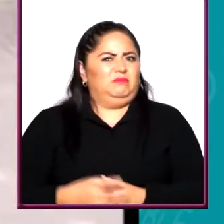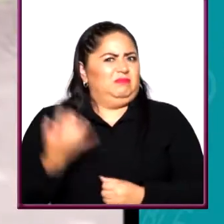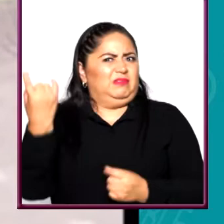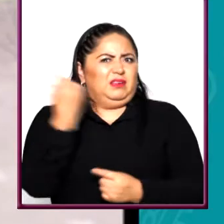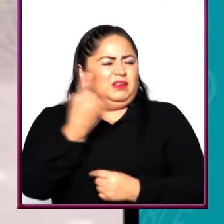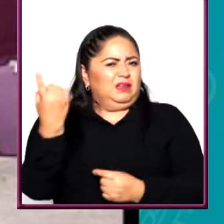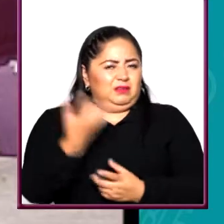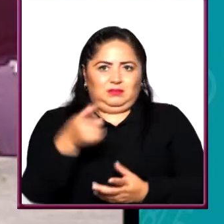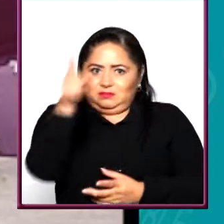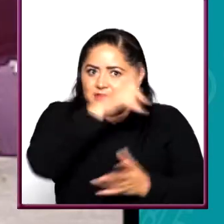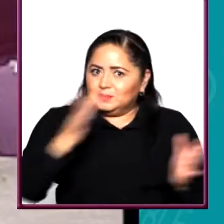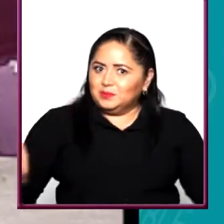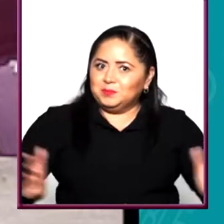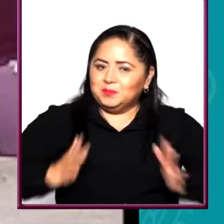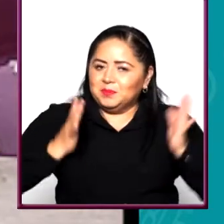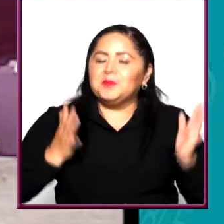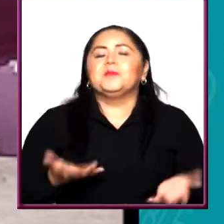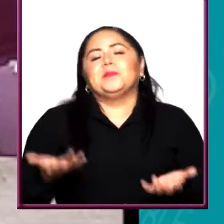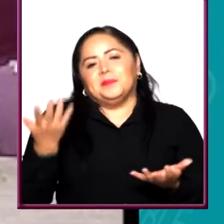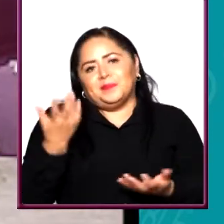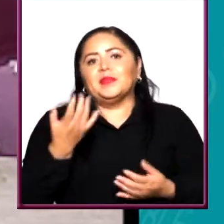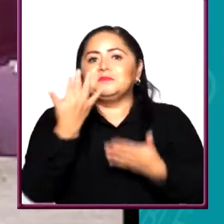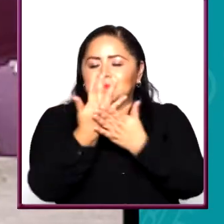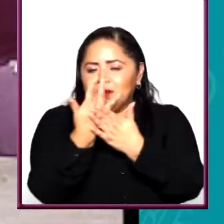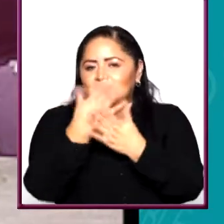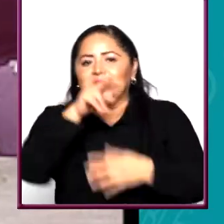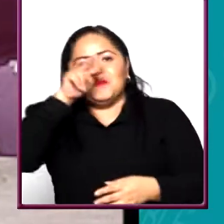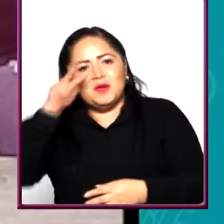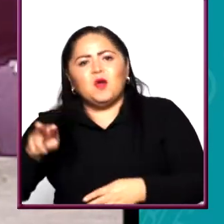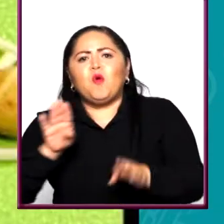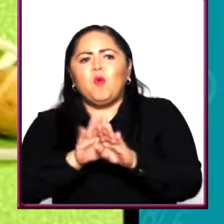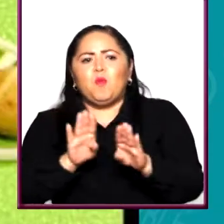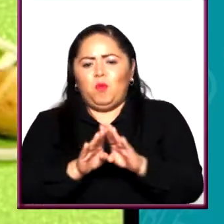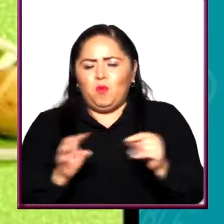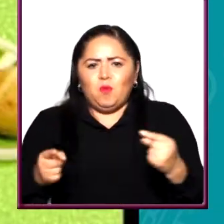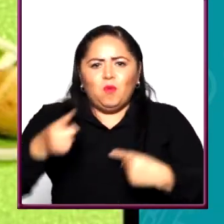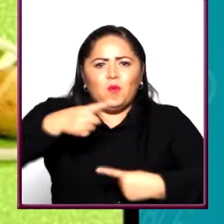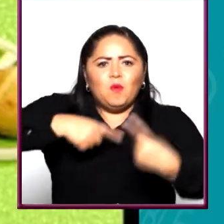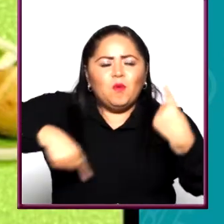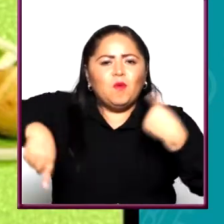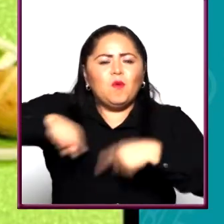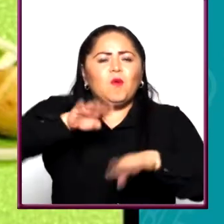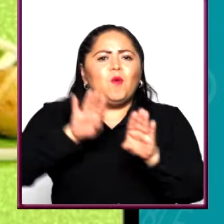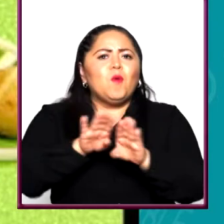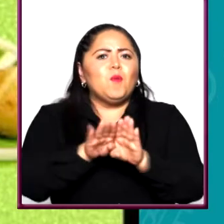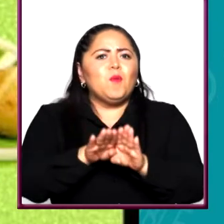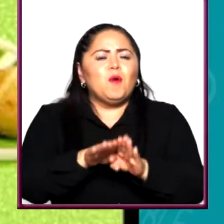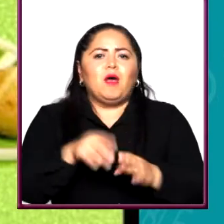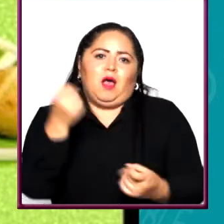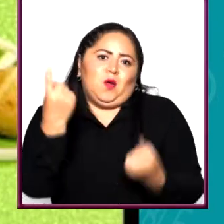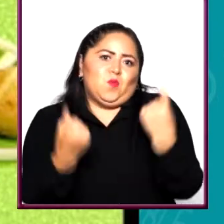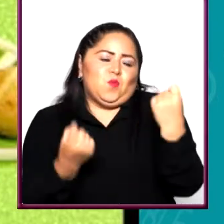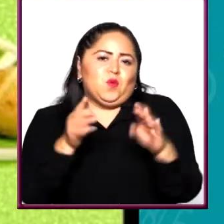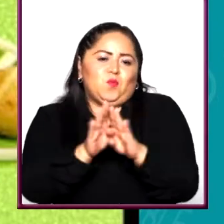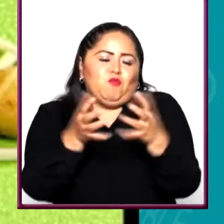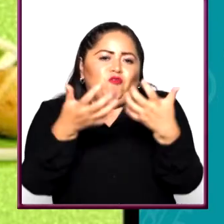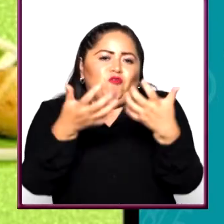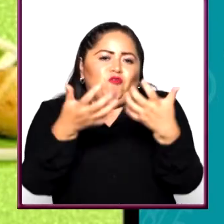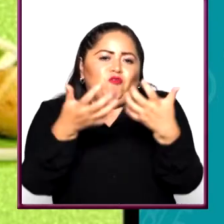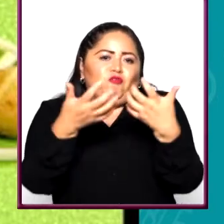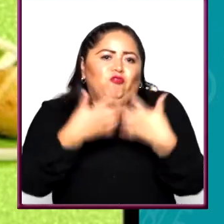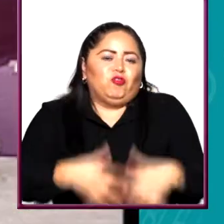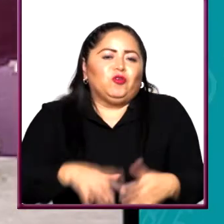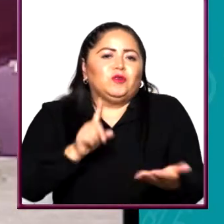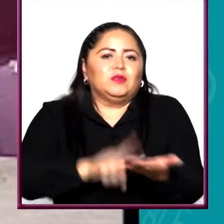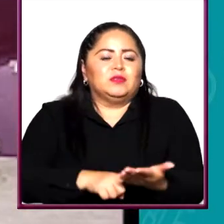¿Qué? ¿Que aún no estás sorprendido? Bueno, espérate a ver cómo se activan y regulan por la hipófisis algunas de las